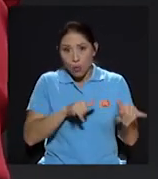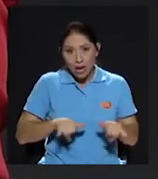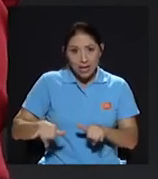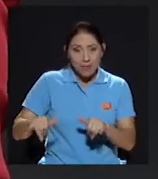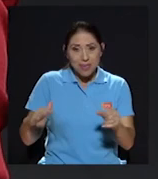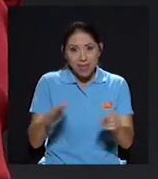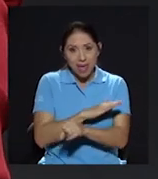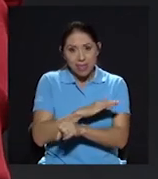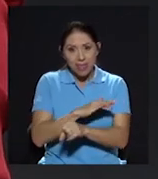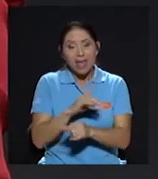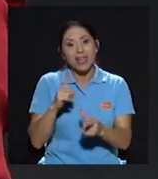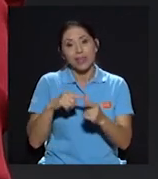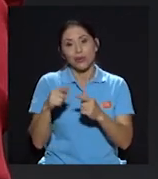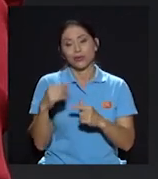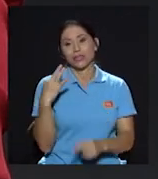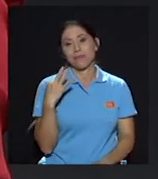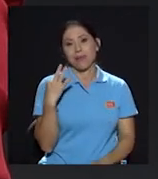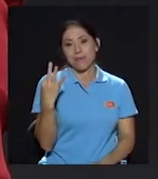a